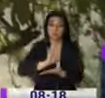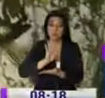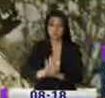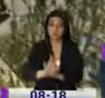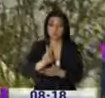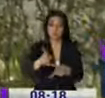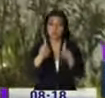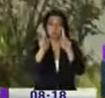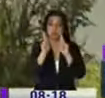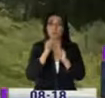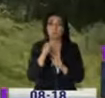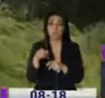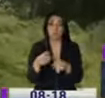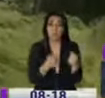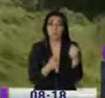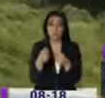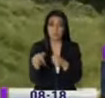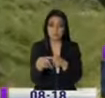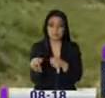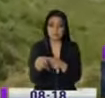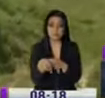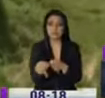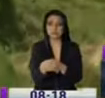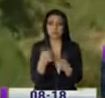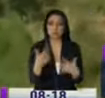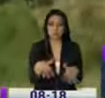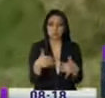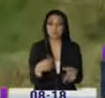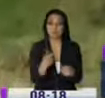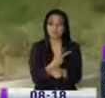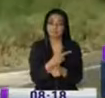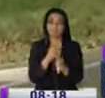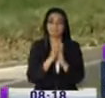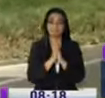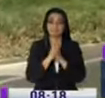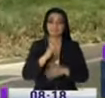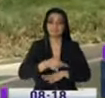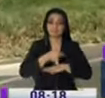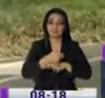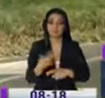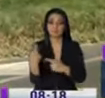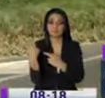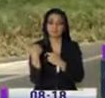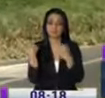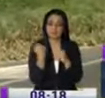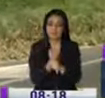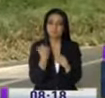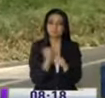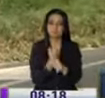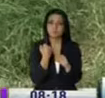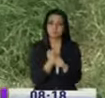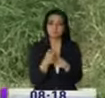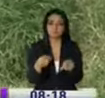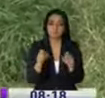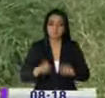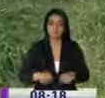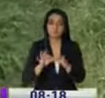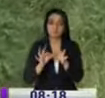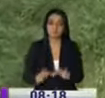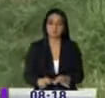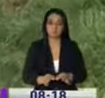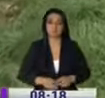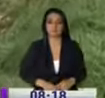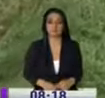que sortear los vehículos. Lo que solicitan a las autoridades competentes es que realicen trabajos en el lugar,